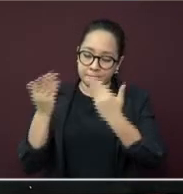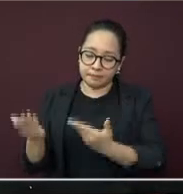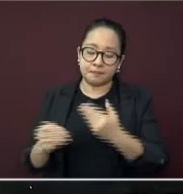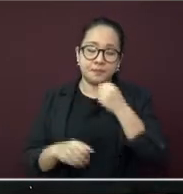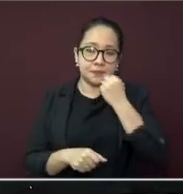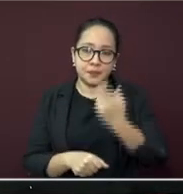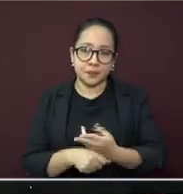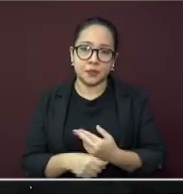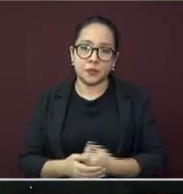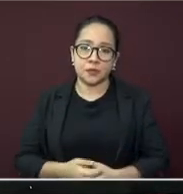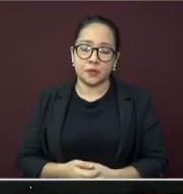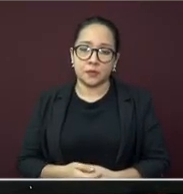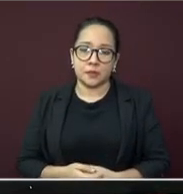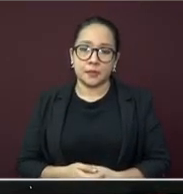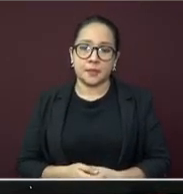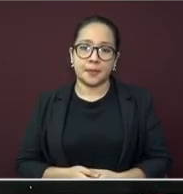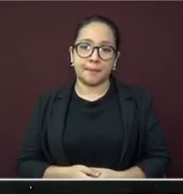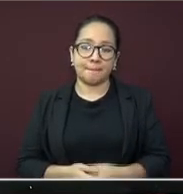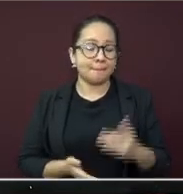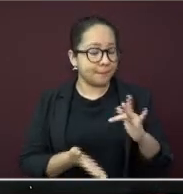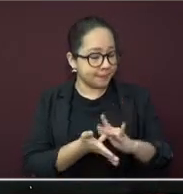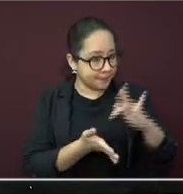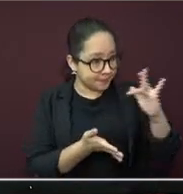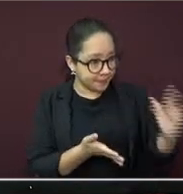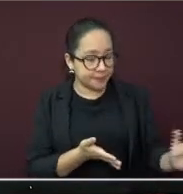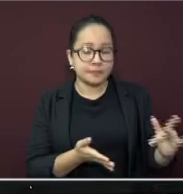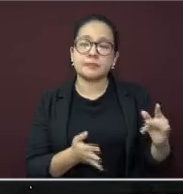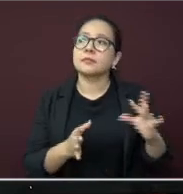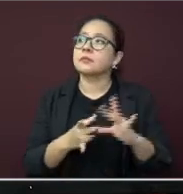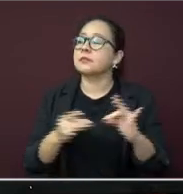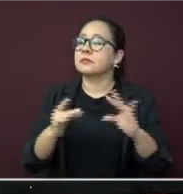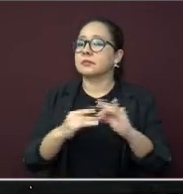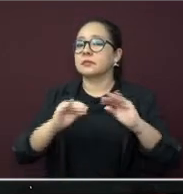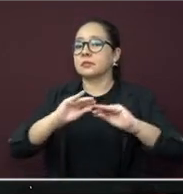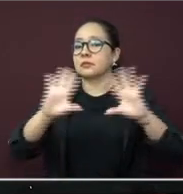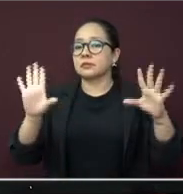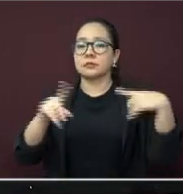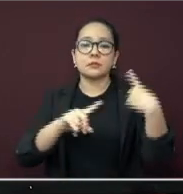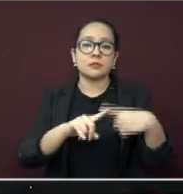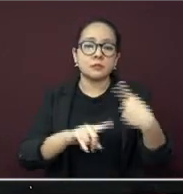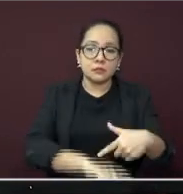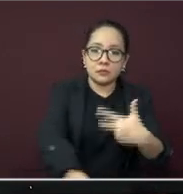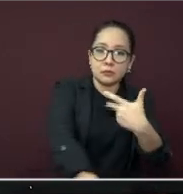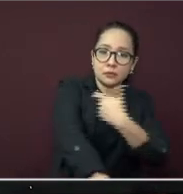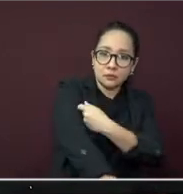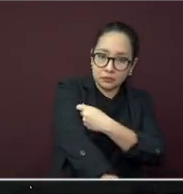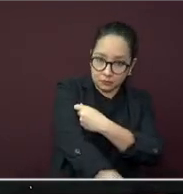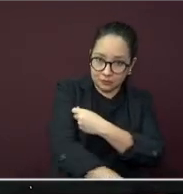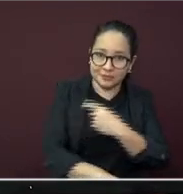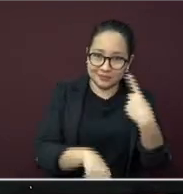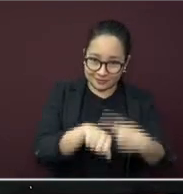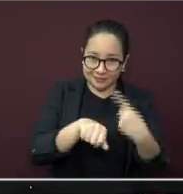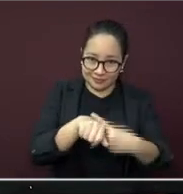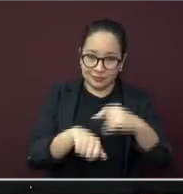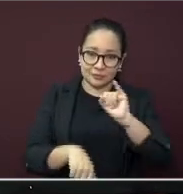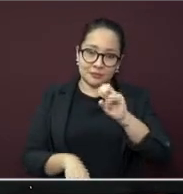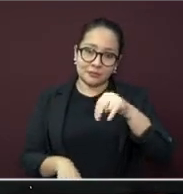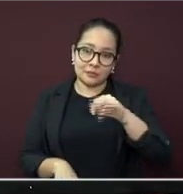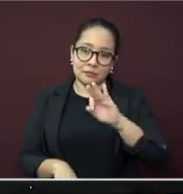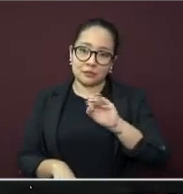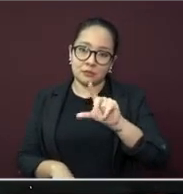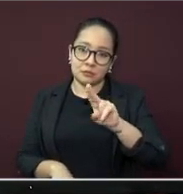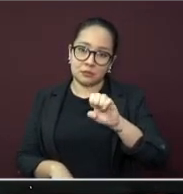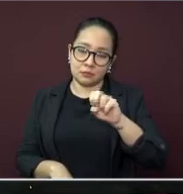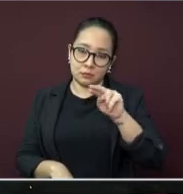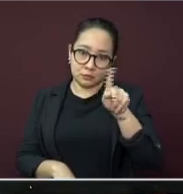gracias doctora muy claro para quienes se deben de aplicar las vacunas de la influenza esto es muy importante